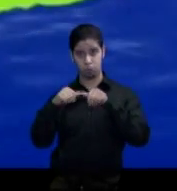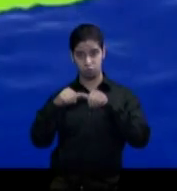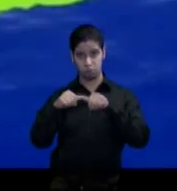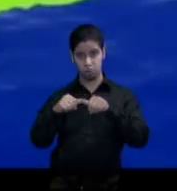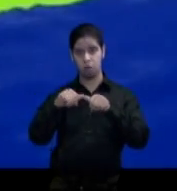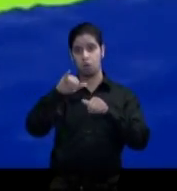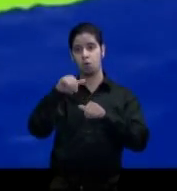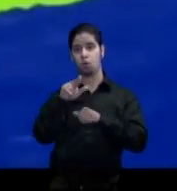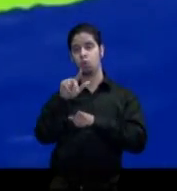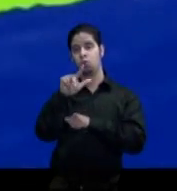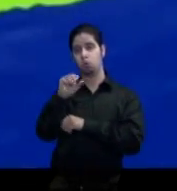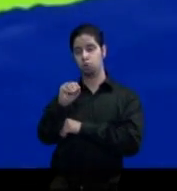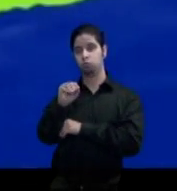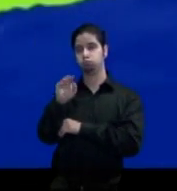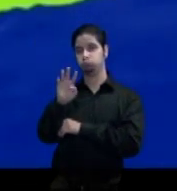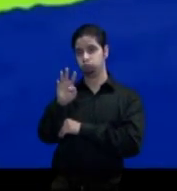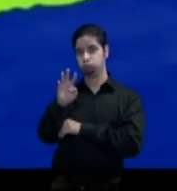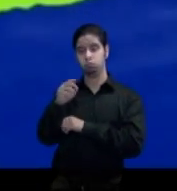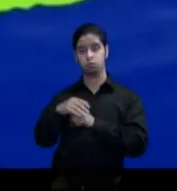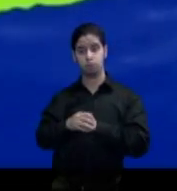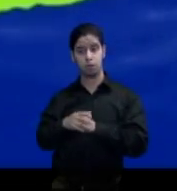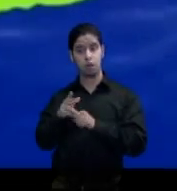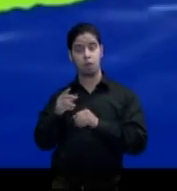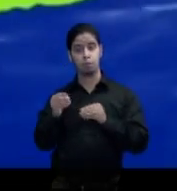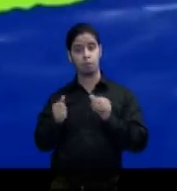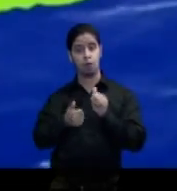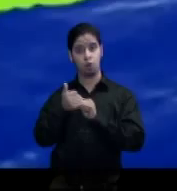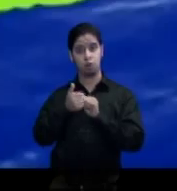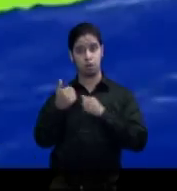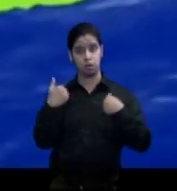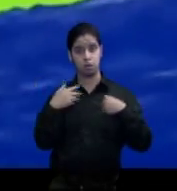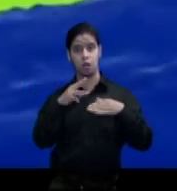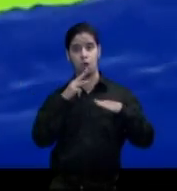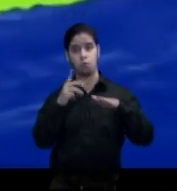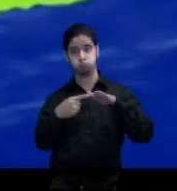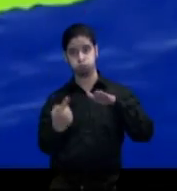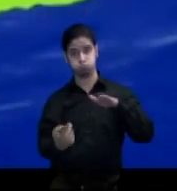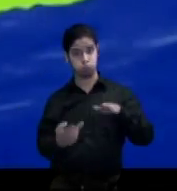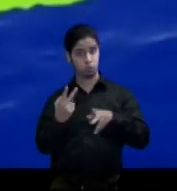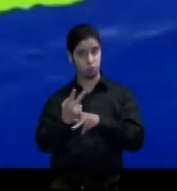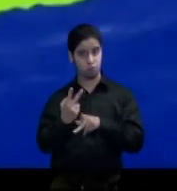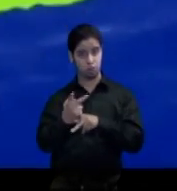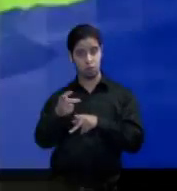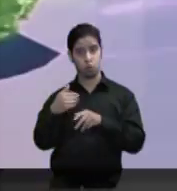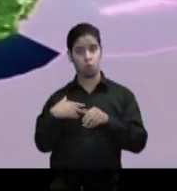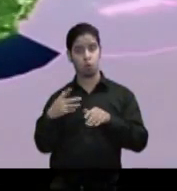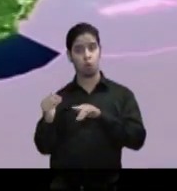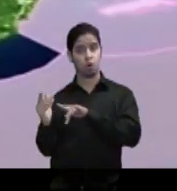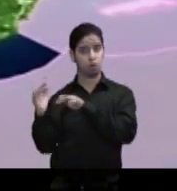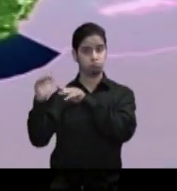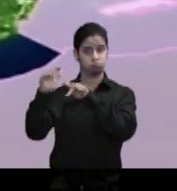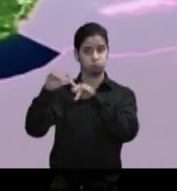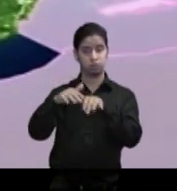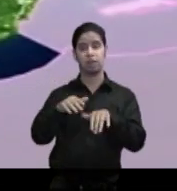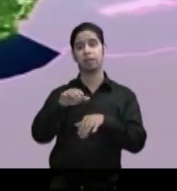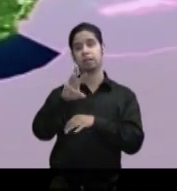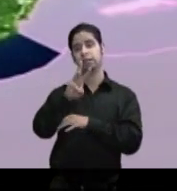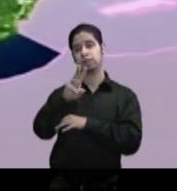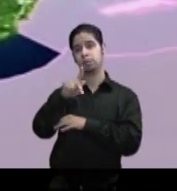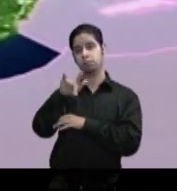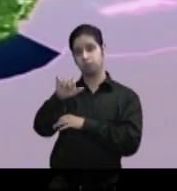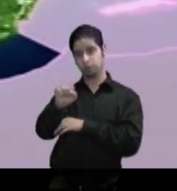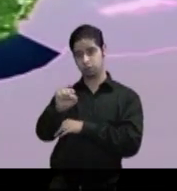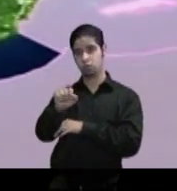de las playas presentan riesgo moderado de corrientes submarinas con olas de hasta 6 pies cercanos a las costas. Una advertencia para operadores de